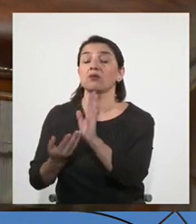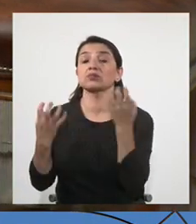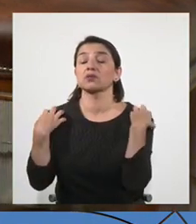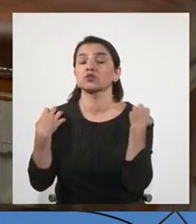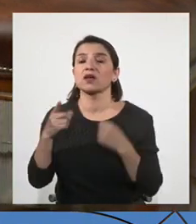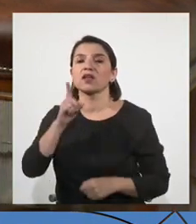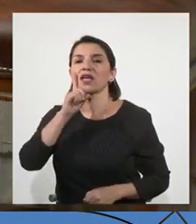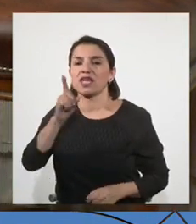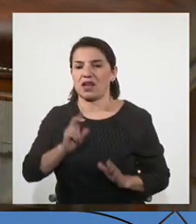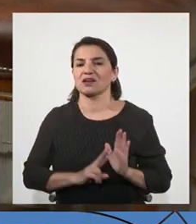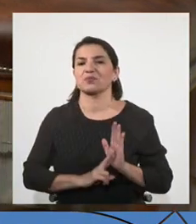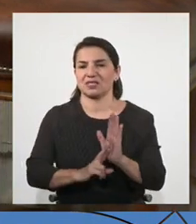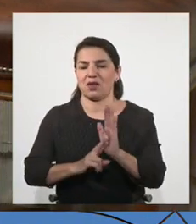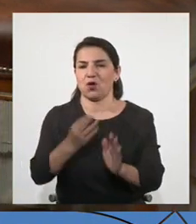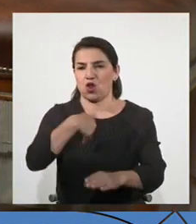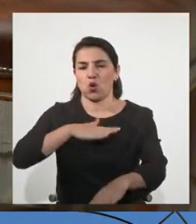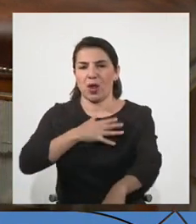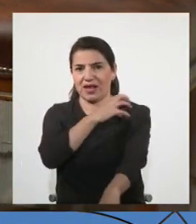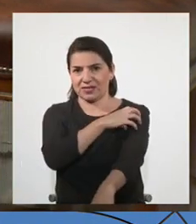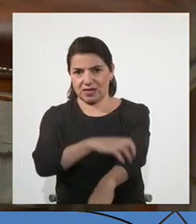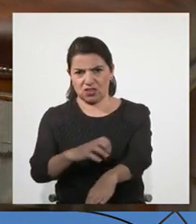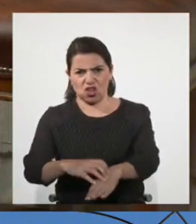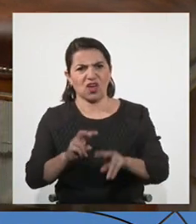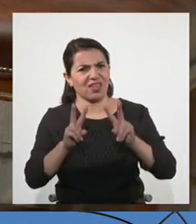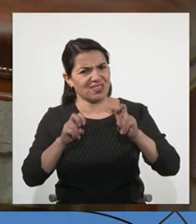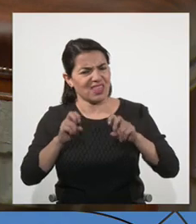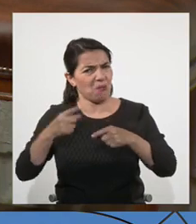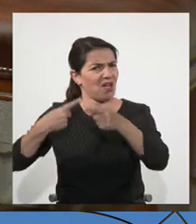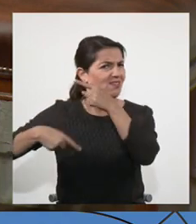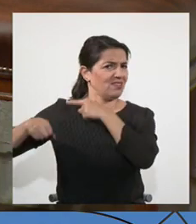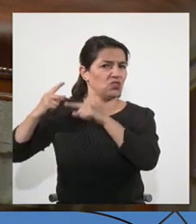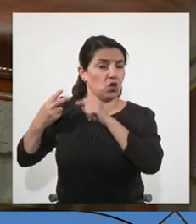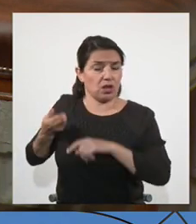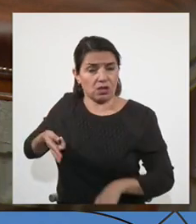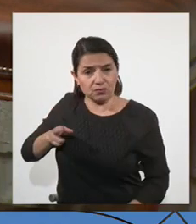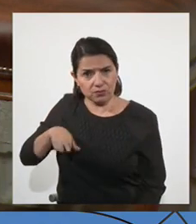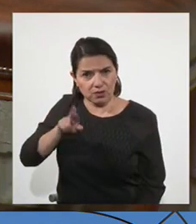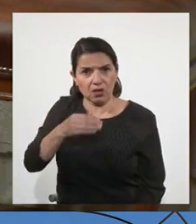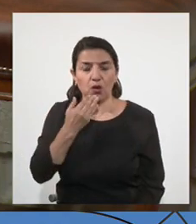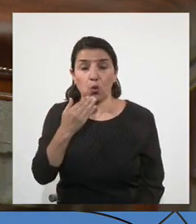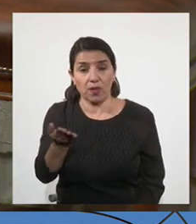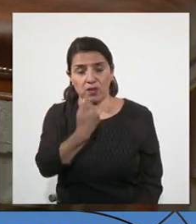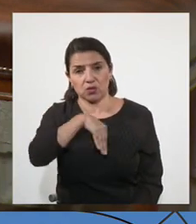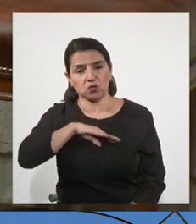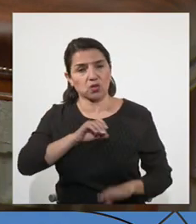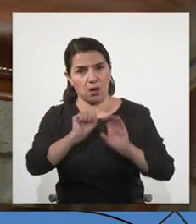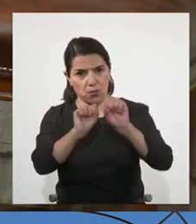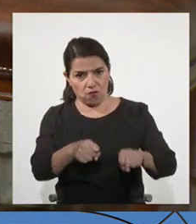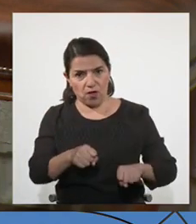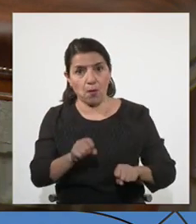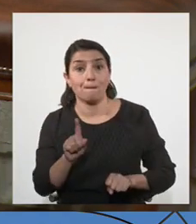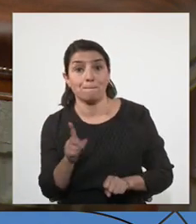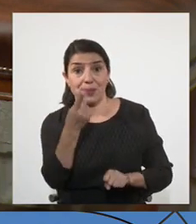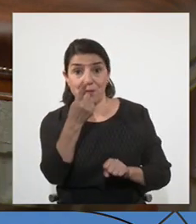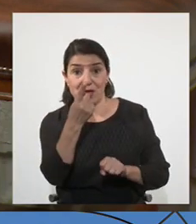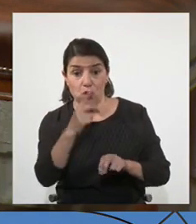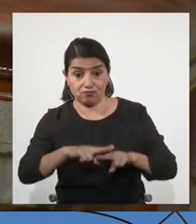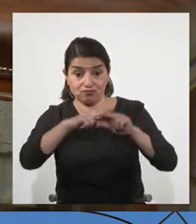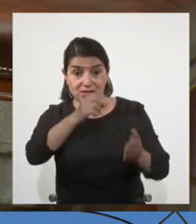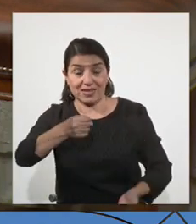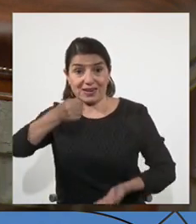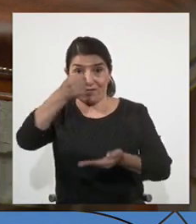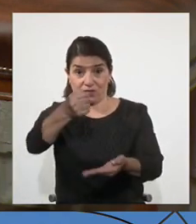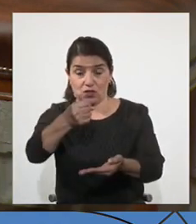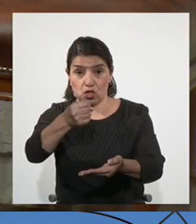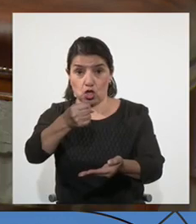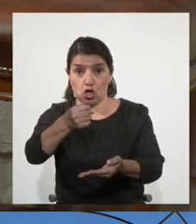histórico. Desde el día que nosotros aprobamos justamente los primeros recursos para el Transantiago, empezamos a decir, ¿para